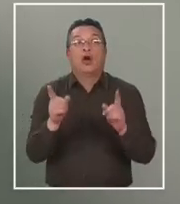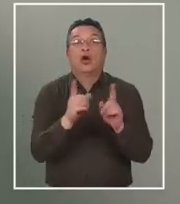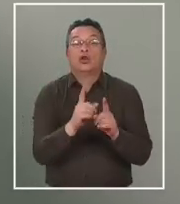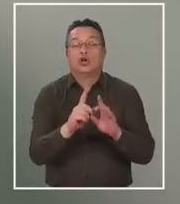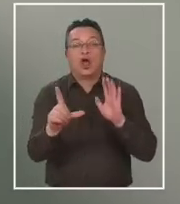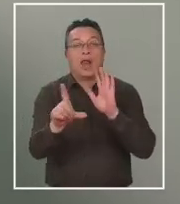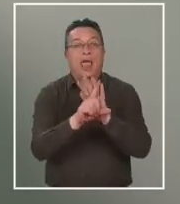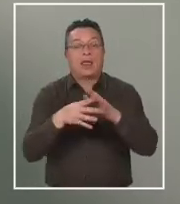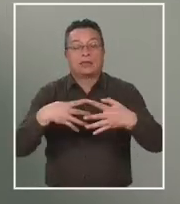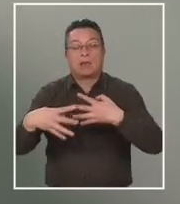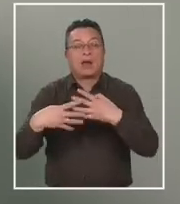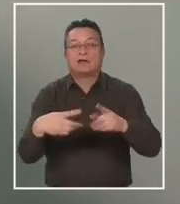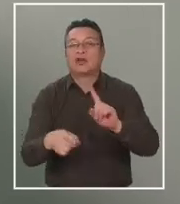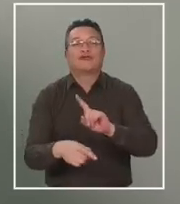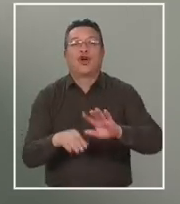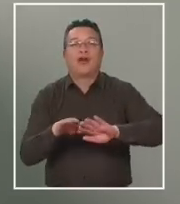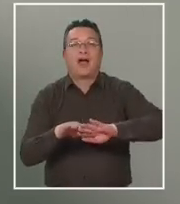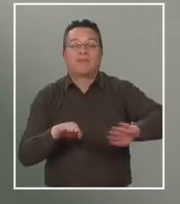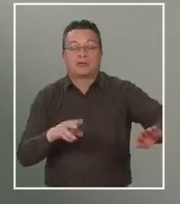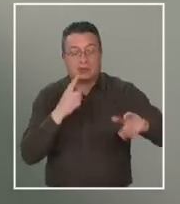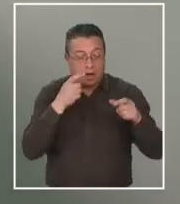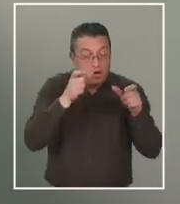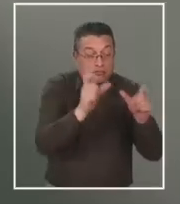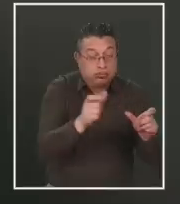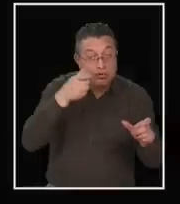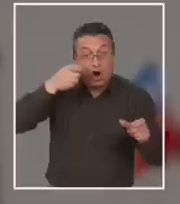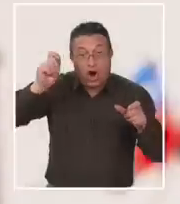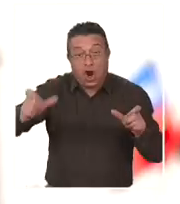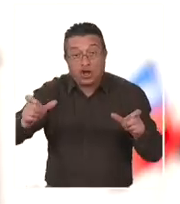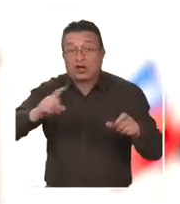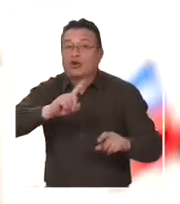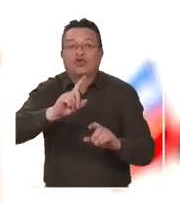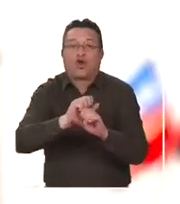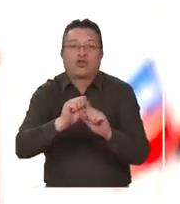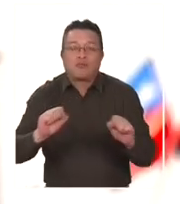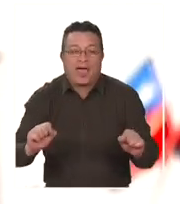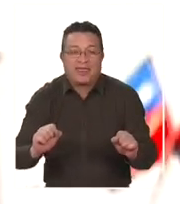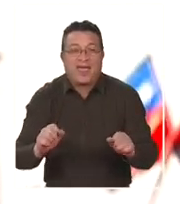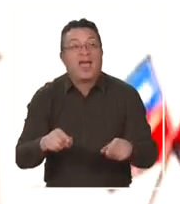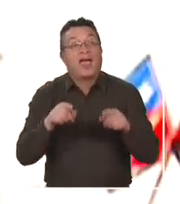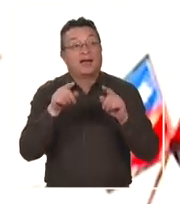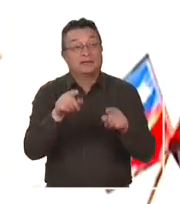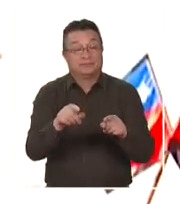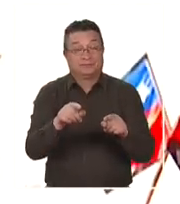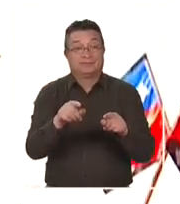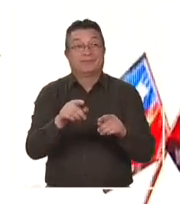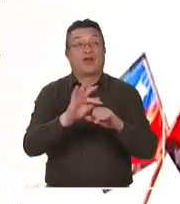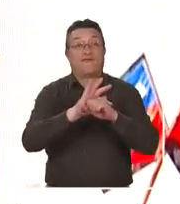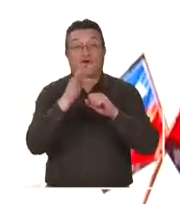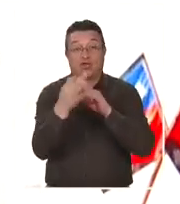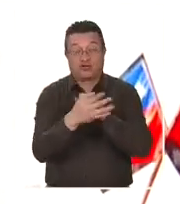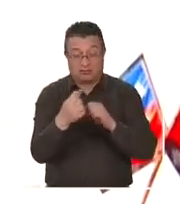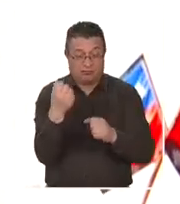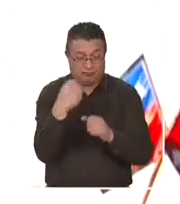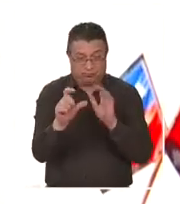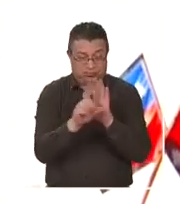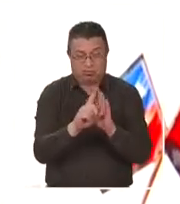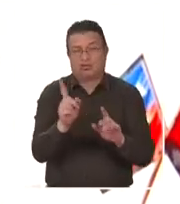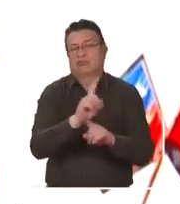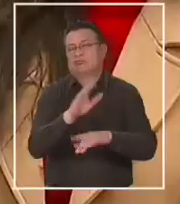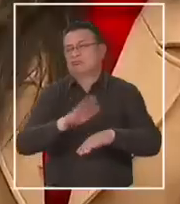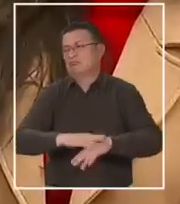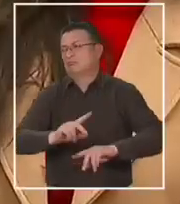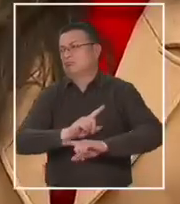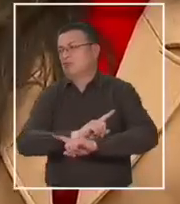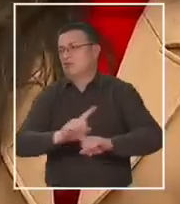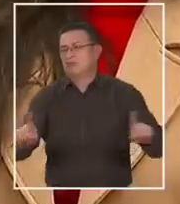sometidas a la ley de transparencia y tampoco son fiscalizadas por Contraloría. La causa de la Fundación Democracia Viva es intolerable, dijo el titular de Vivienda,